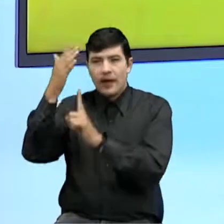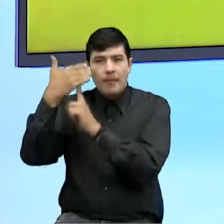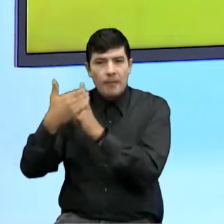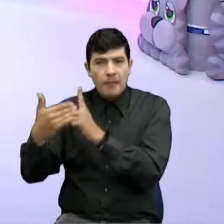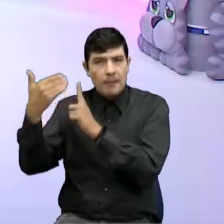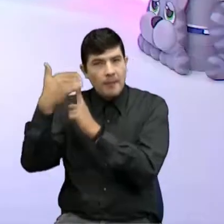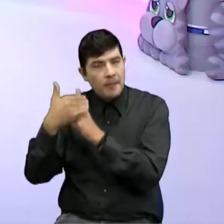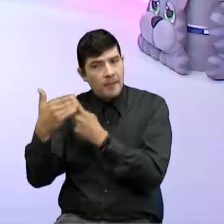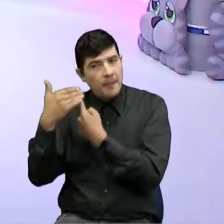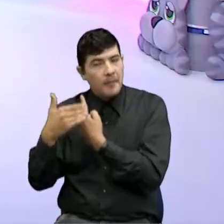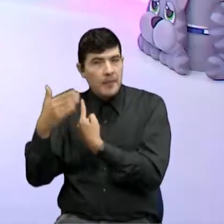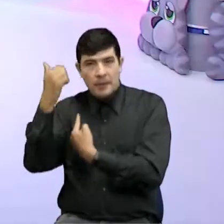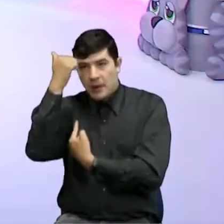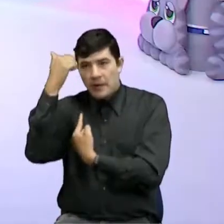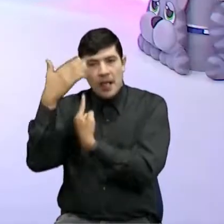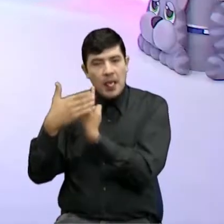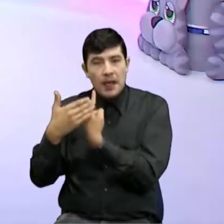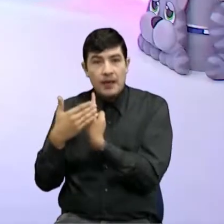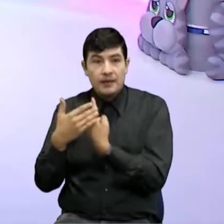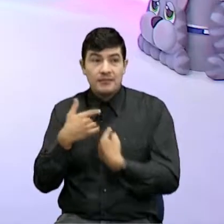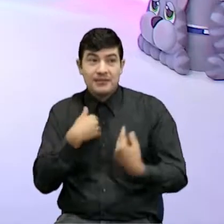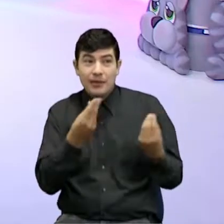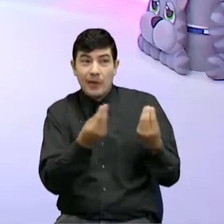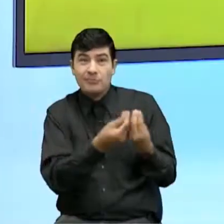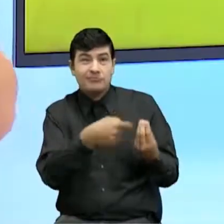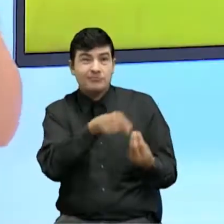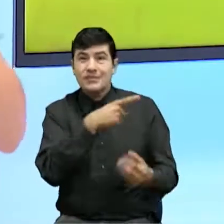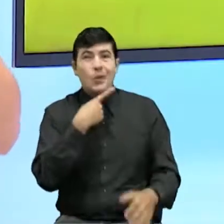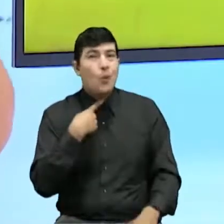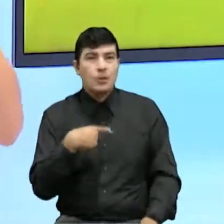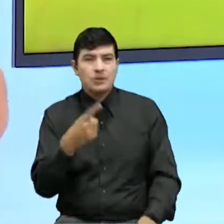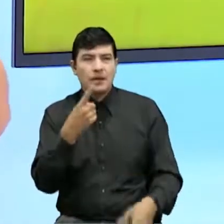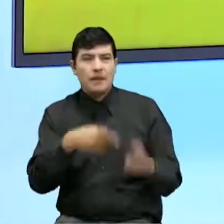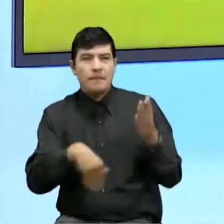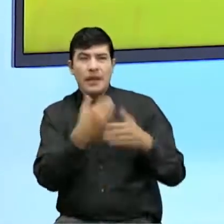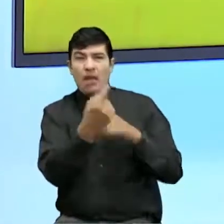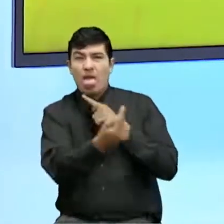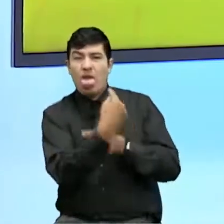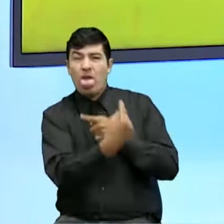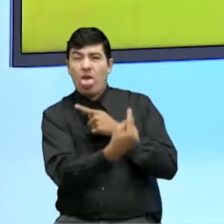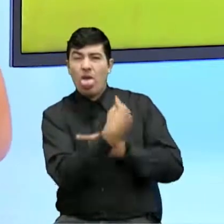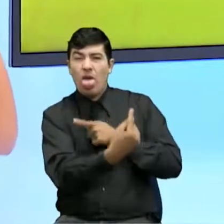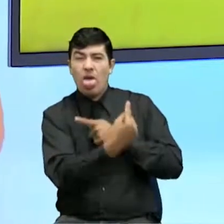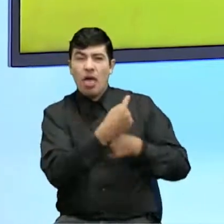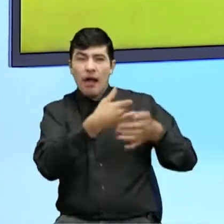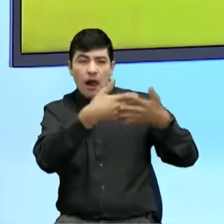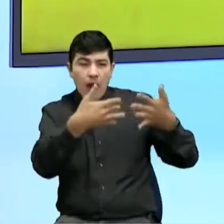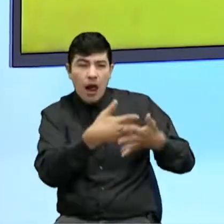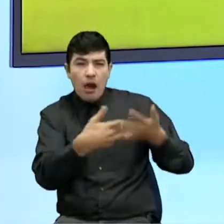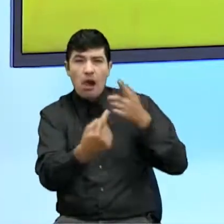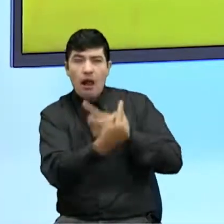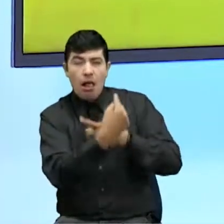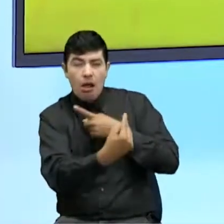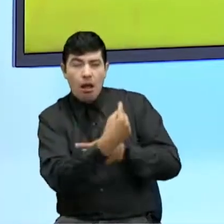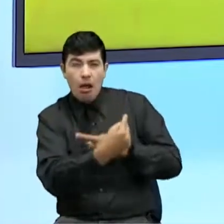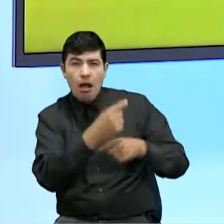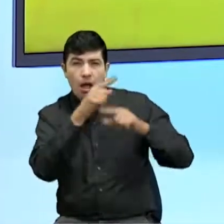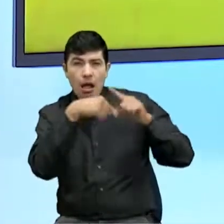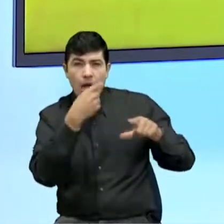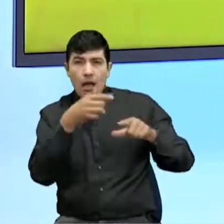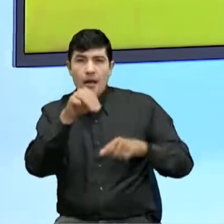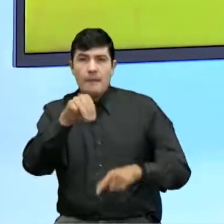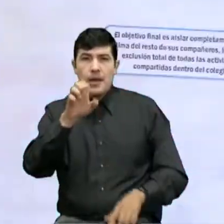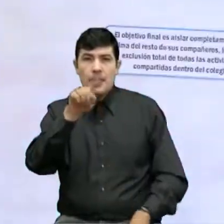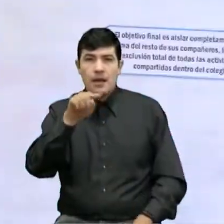conmigo, ¿sí? Y eso a mis compañeras no les gustaba, entonces empezaron como a escribirme muchas cosas feas en ese entonces por el